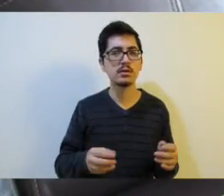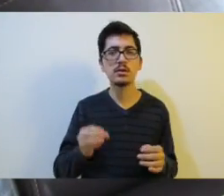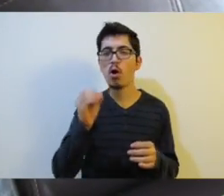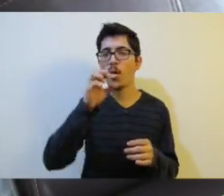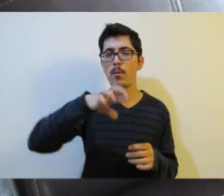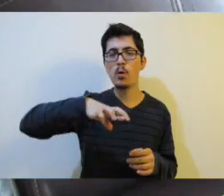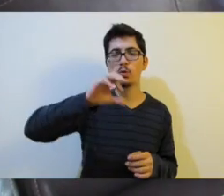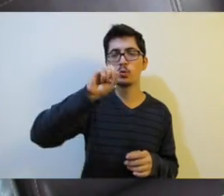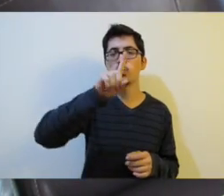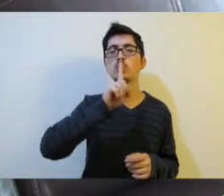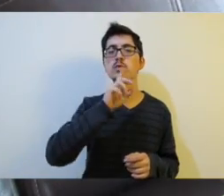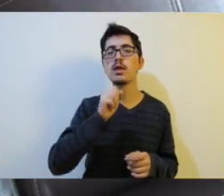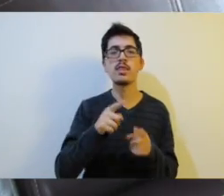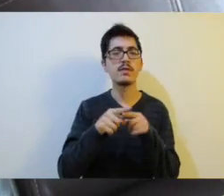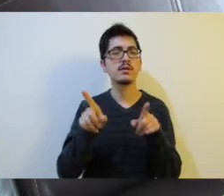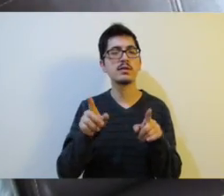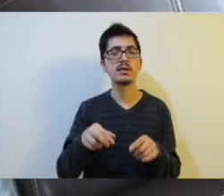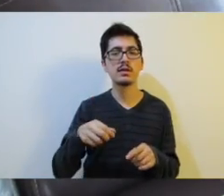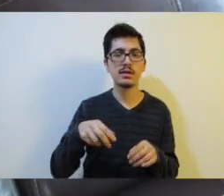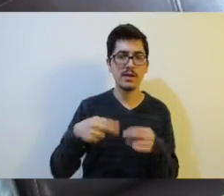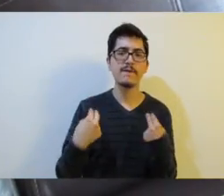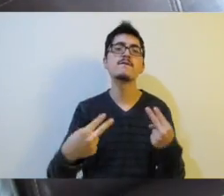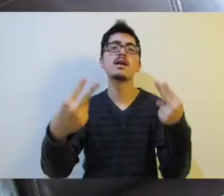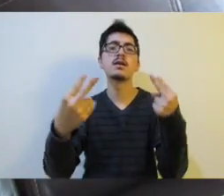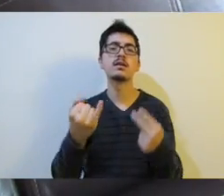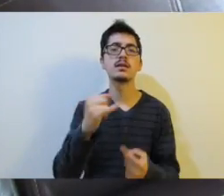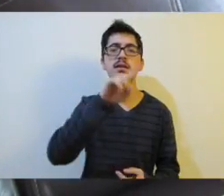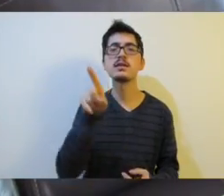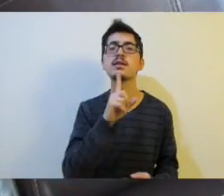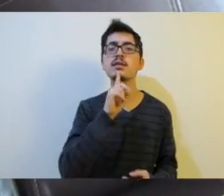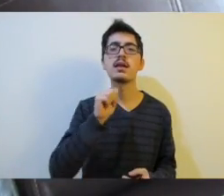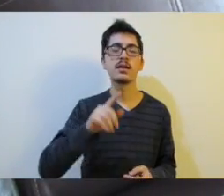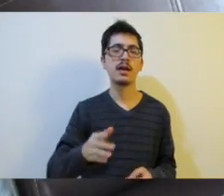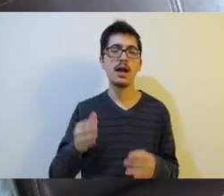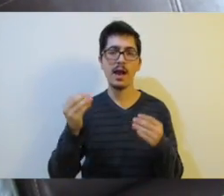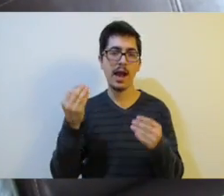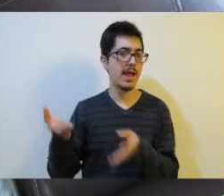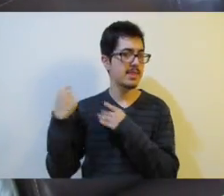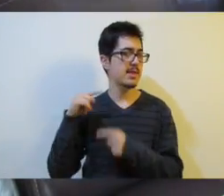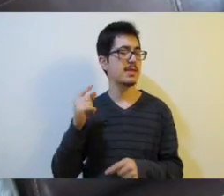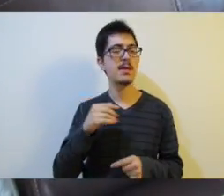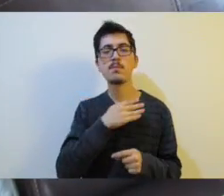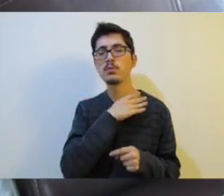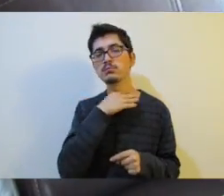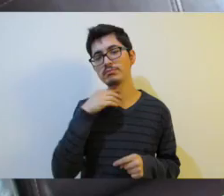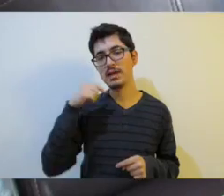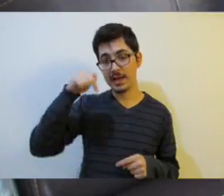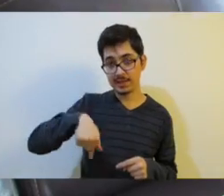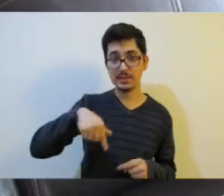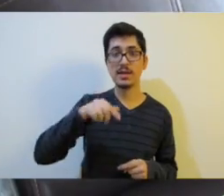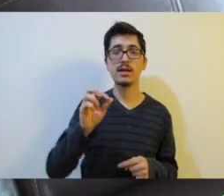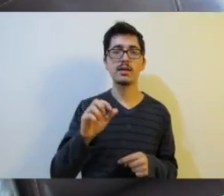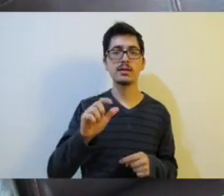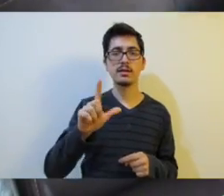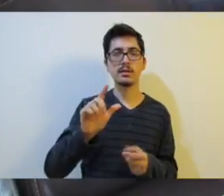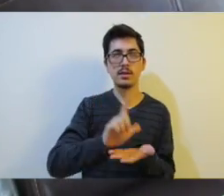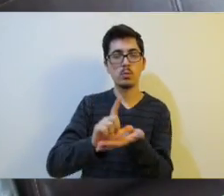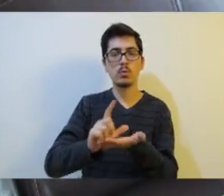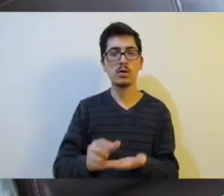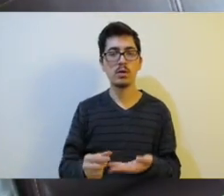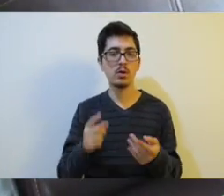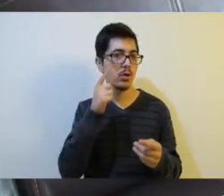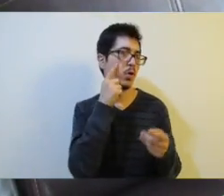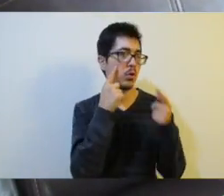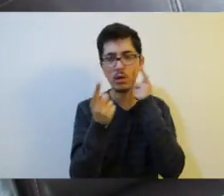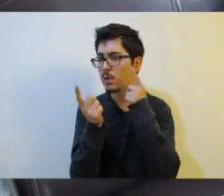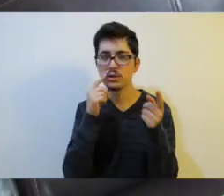oportunidad diferente y es ir a una isla a vivir los últimos días de su vida antes de morir. En esta isla conoce a una serie de personas con distintas